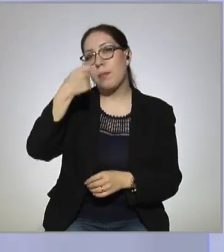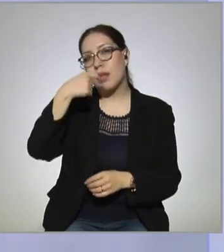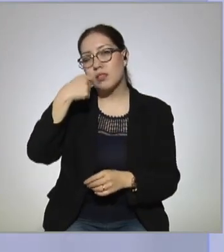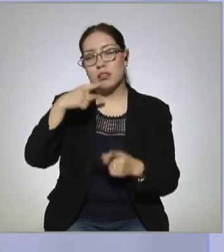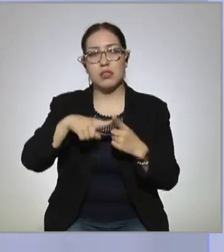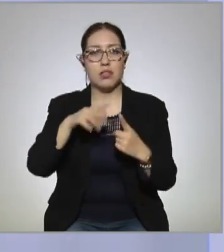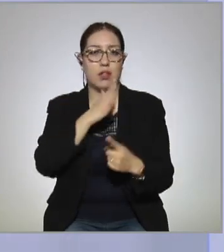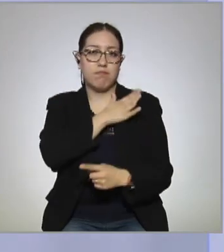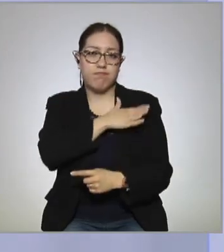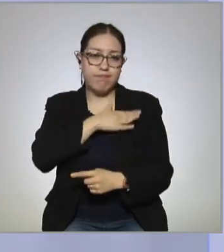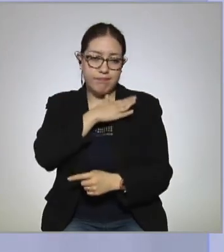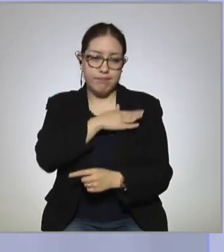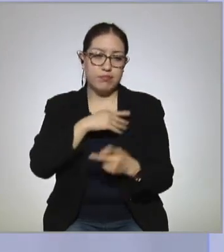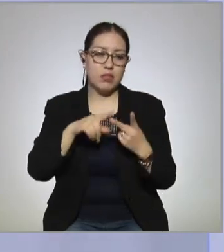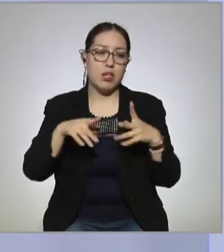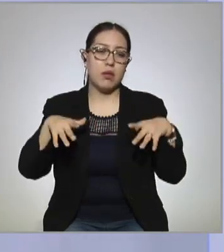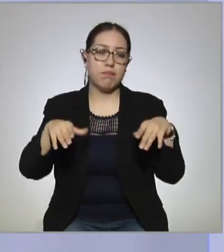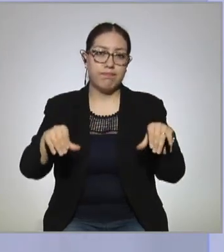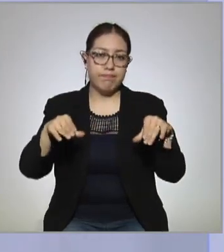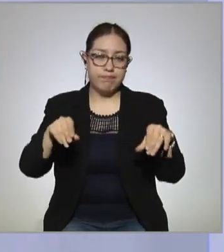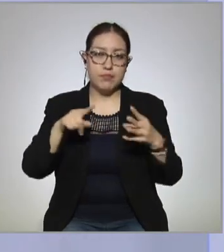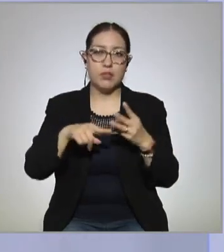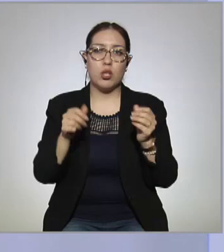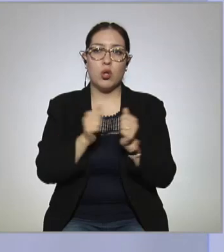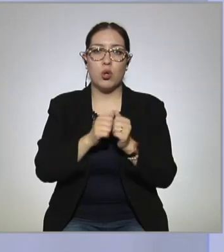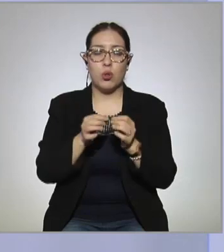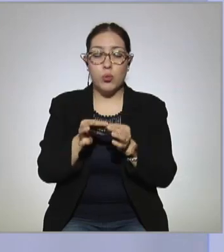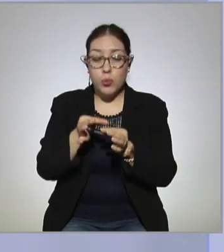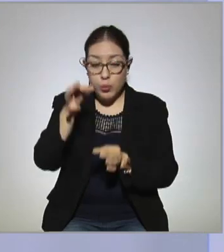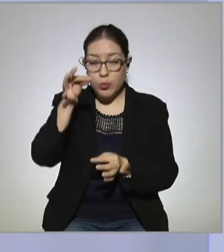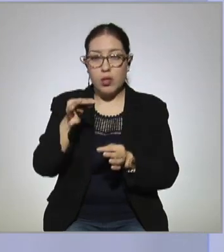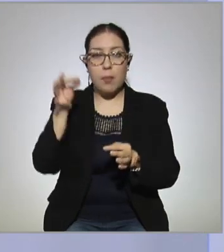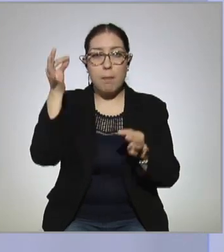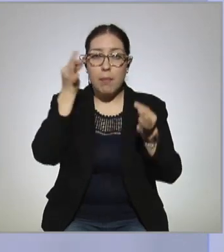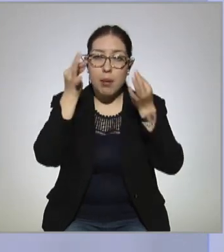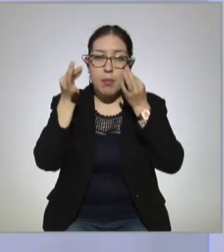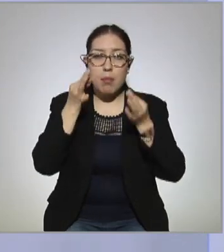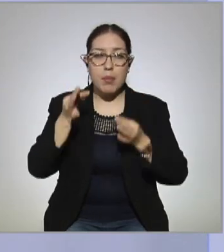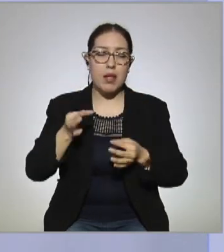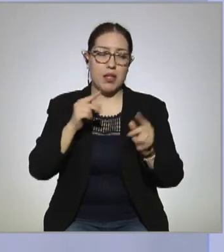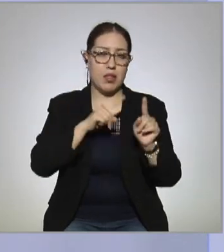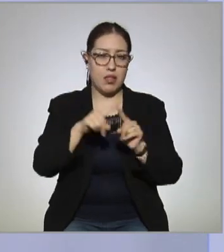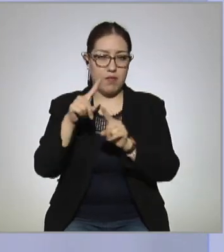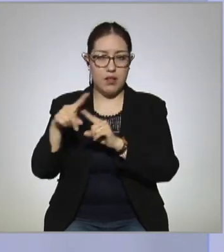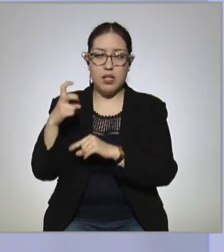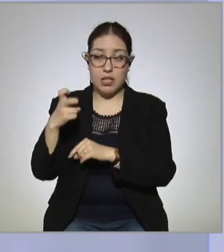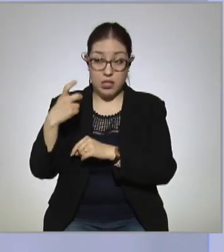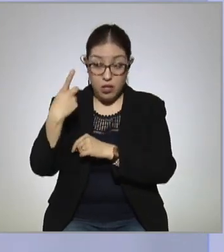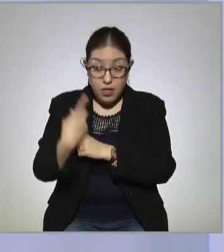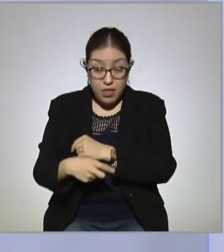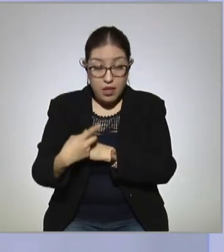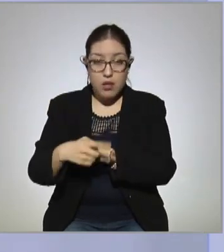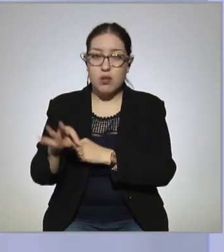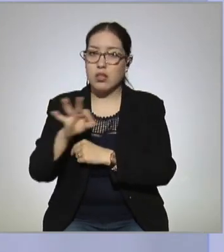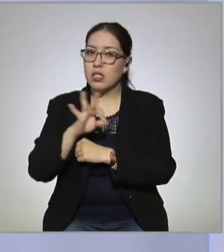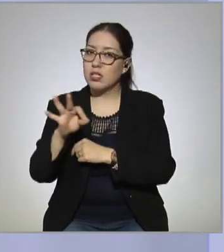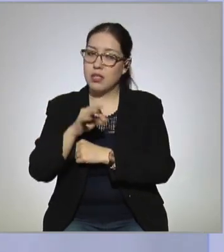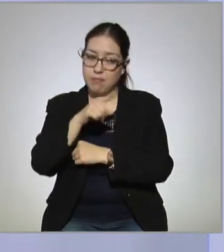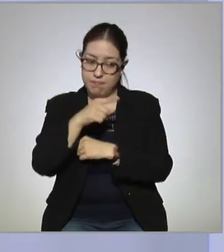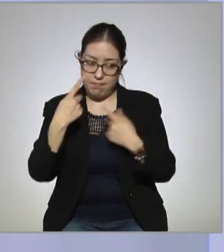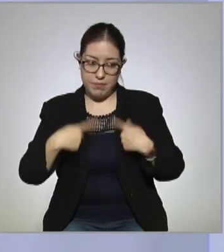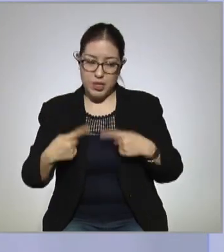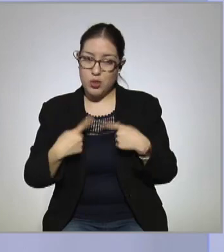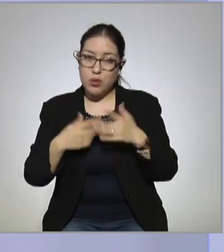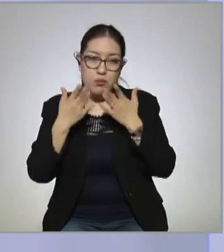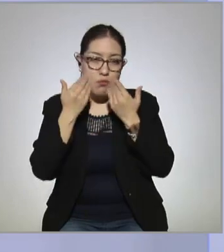texturas, electroacupuntura, acupuntura sola, y eso es parte integral del tratamiento. En efecto, puede hacer daño si no educamos a nuestro paciente. Si